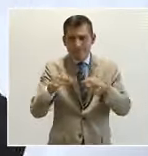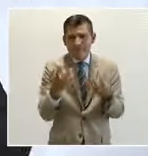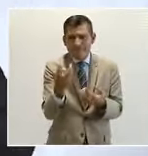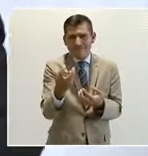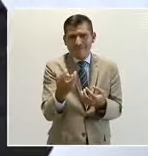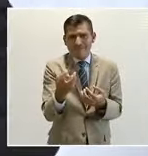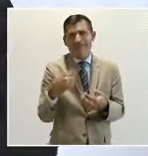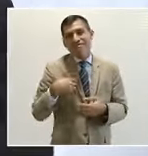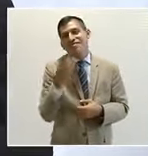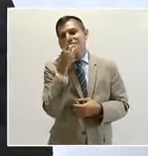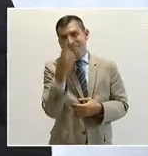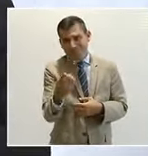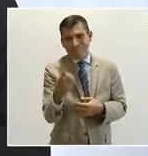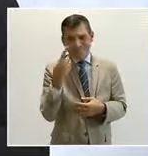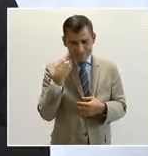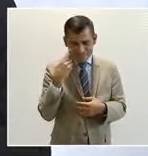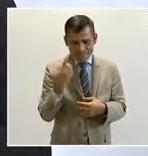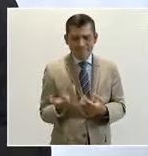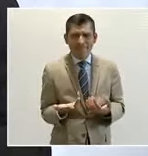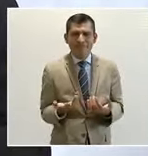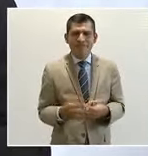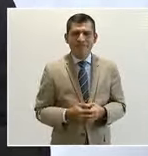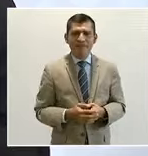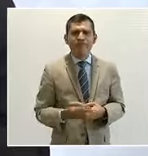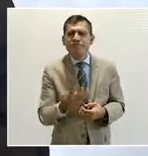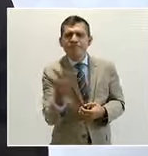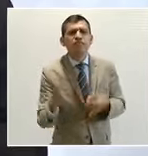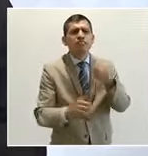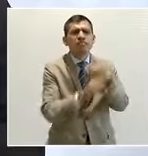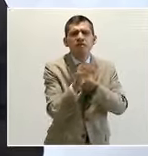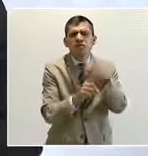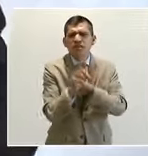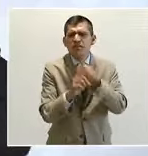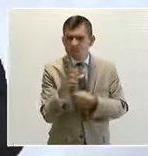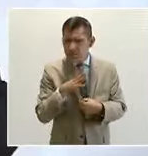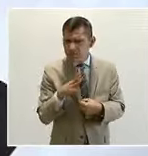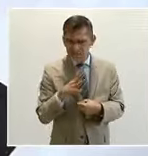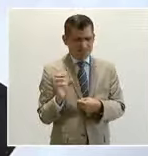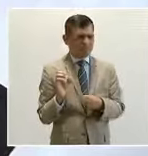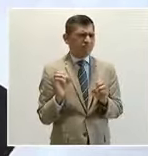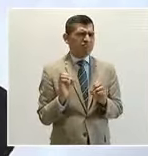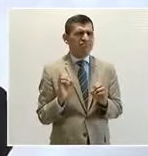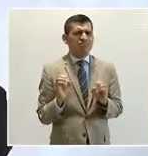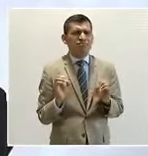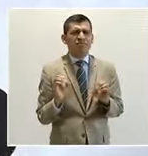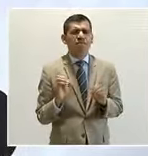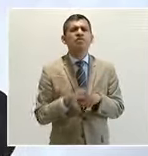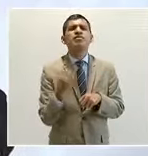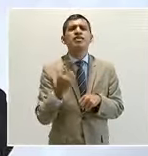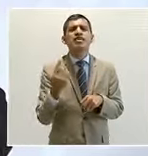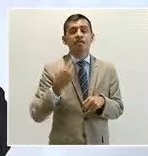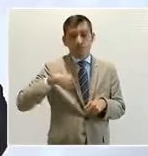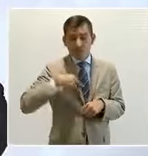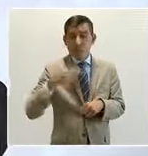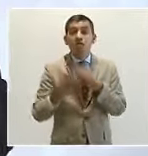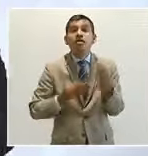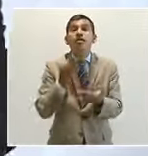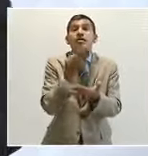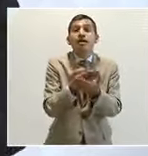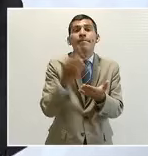no van a tener ustedes ningún problema porque acabamos de hacer una convocatoria para